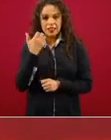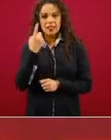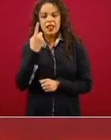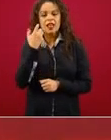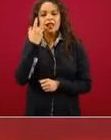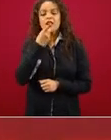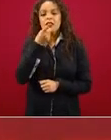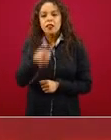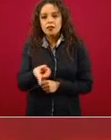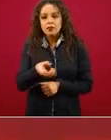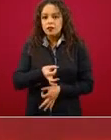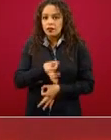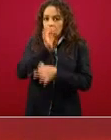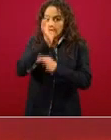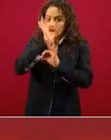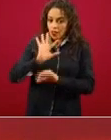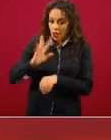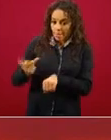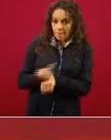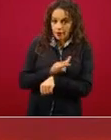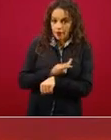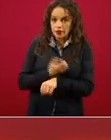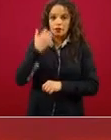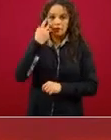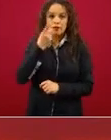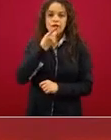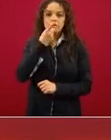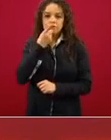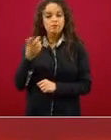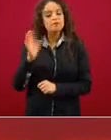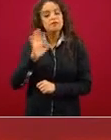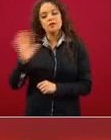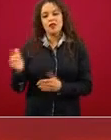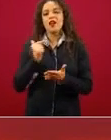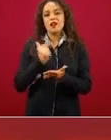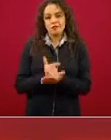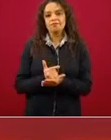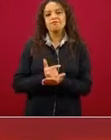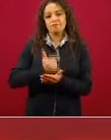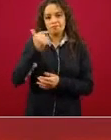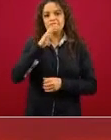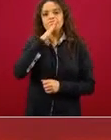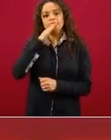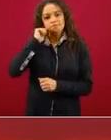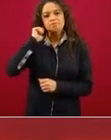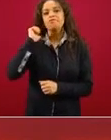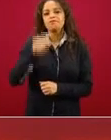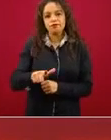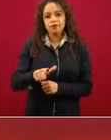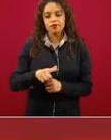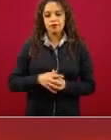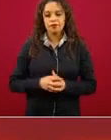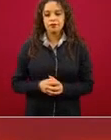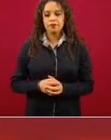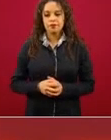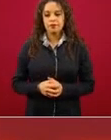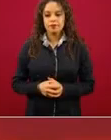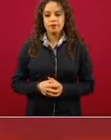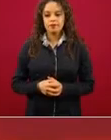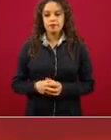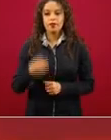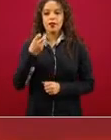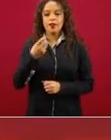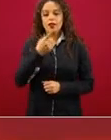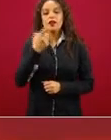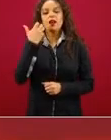es un indicador de mal pronóstico, ¿no? Y precisamente tiene que ver con este mal pronóstico en